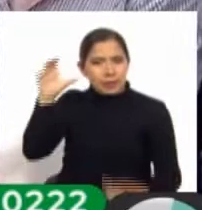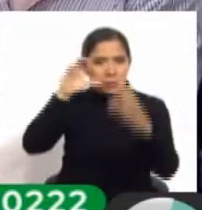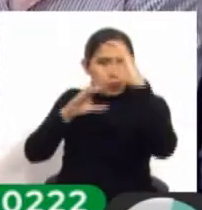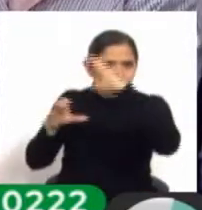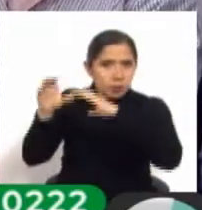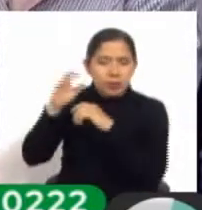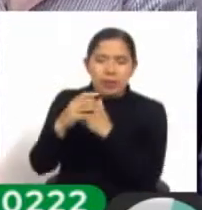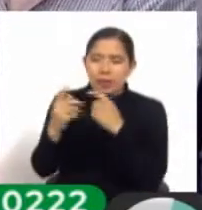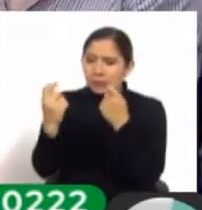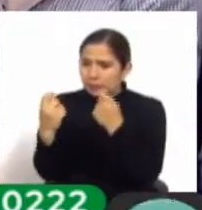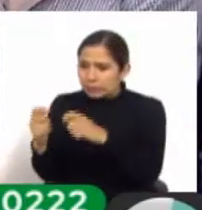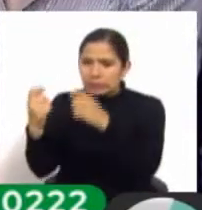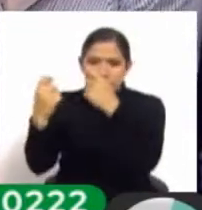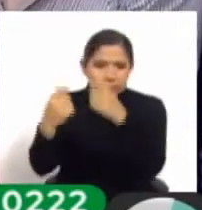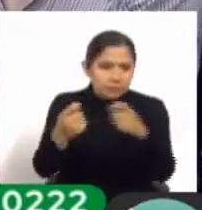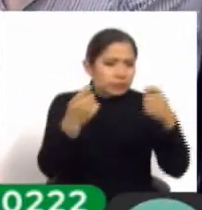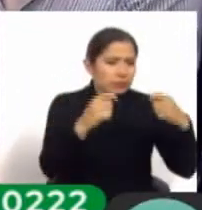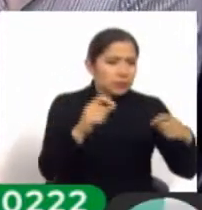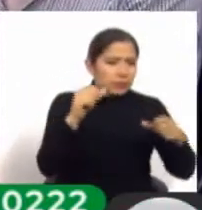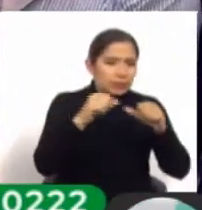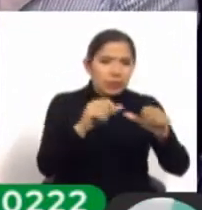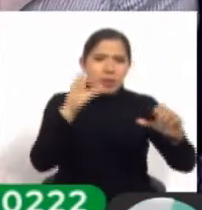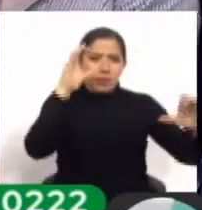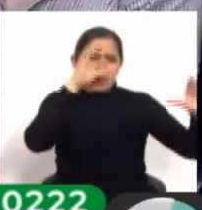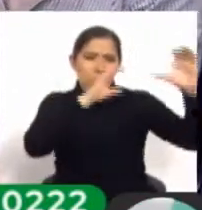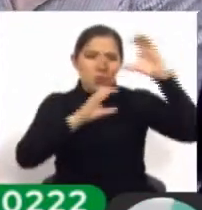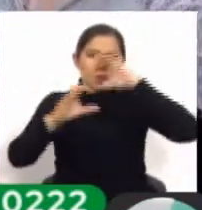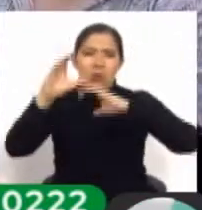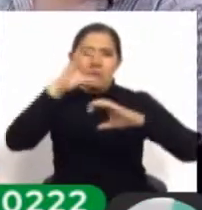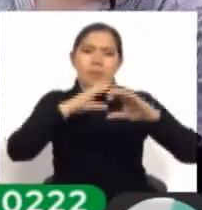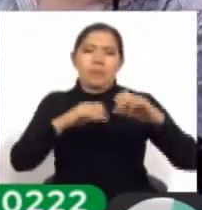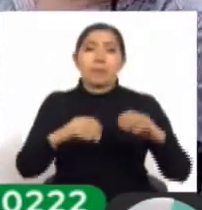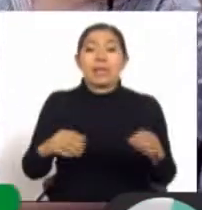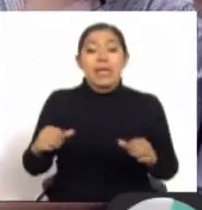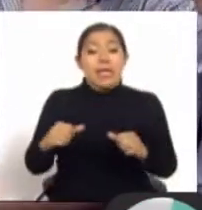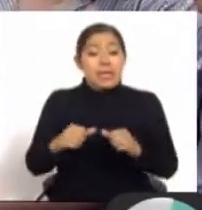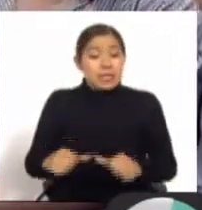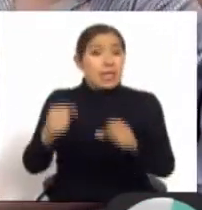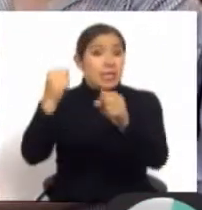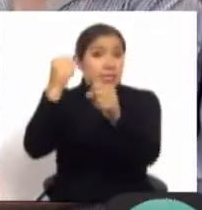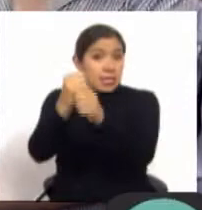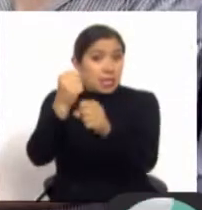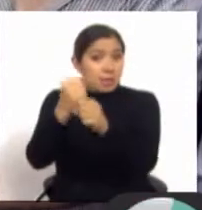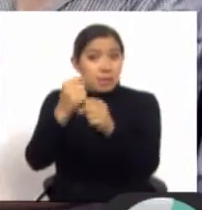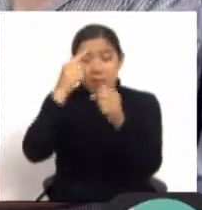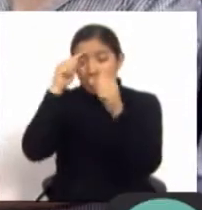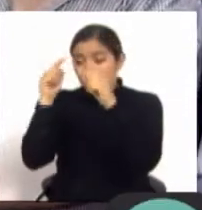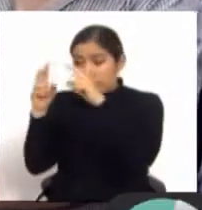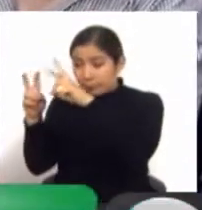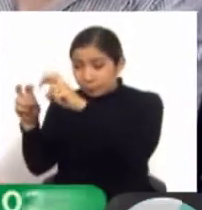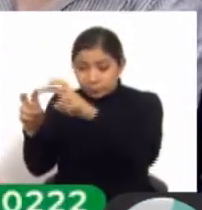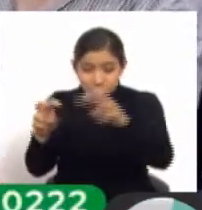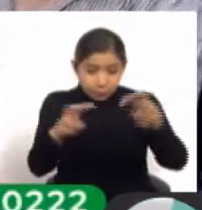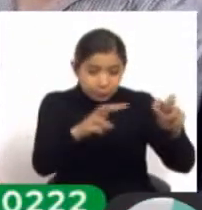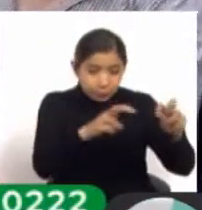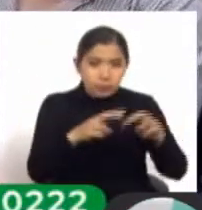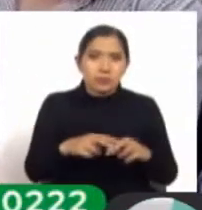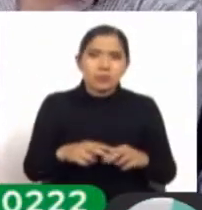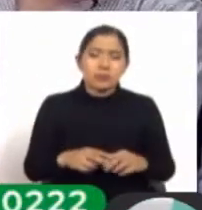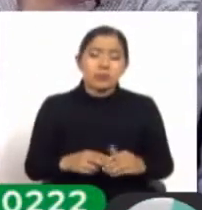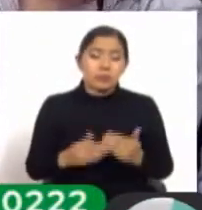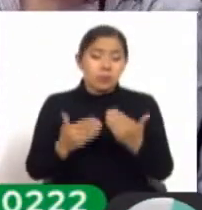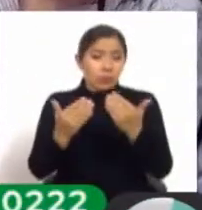realizando trabajos de búsqueda, localización. Vamos a seguir trabajando en el tema de investigación.